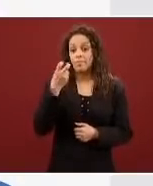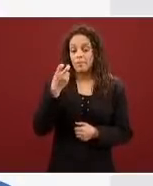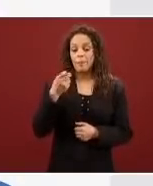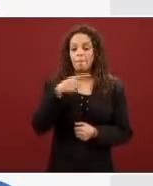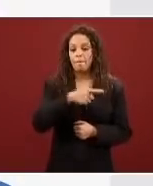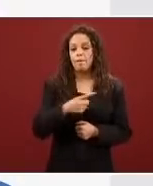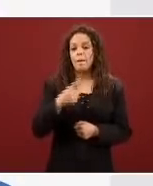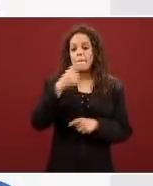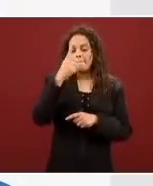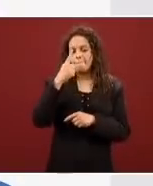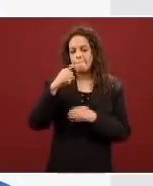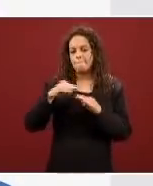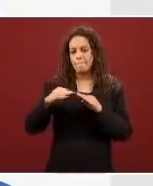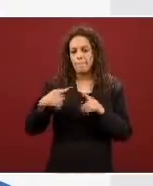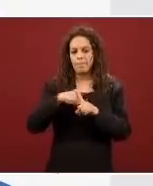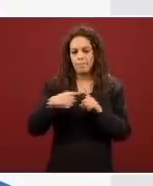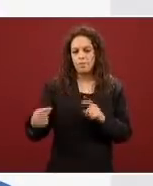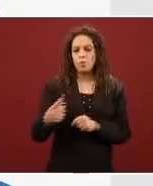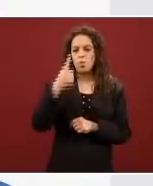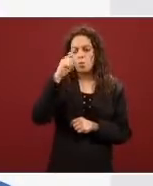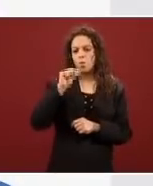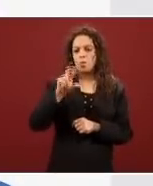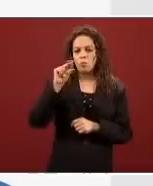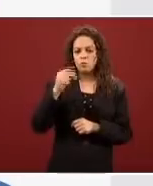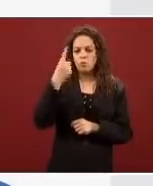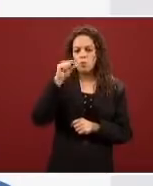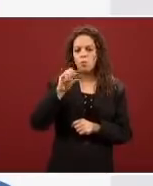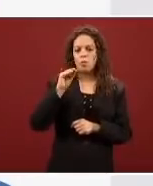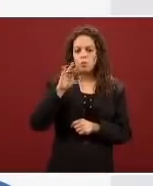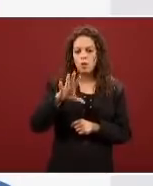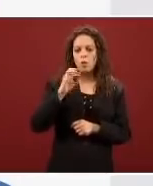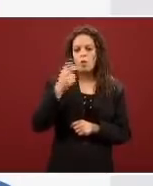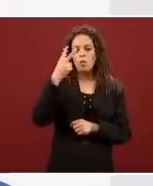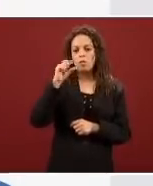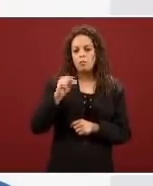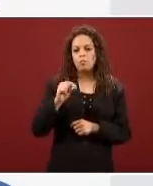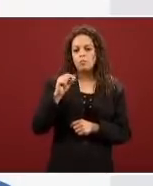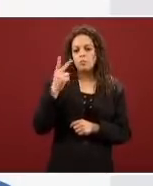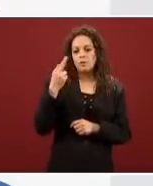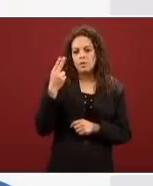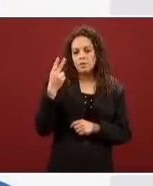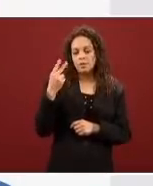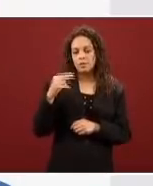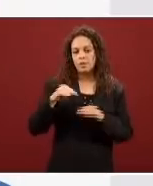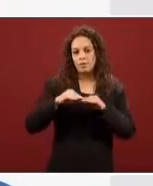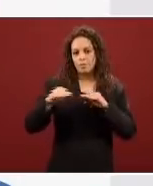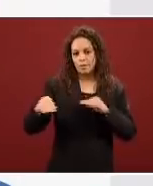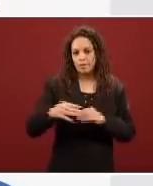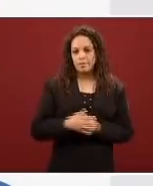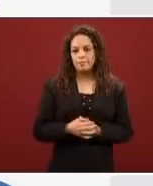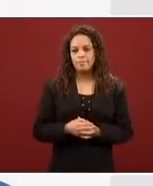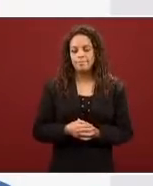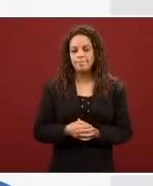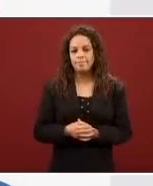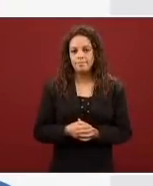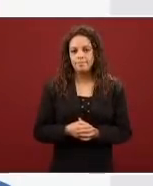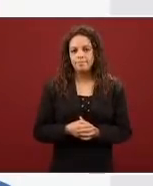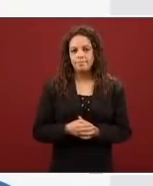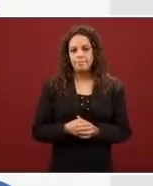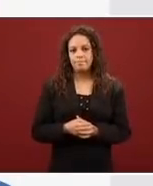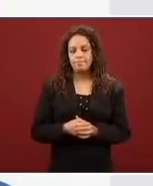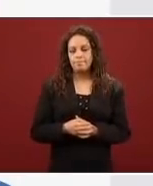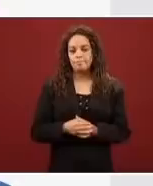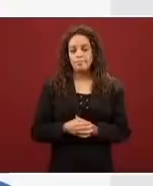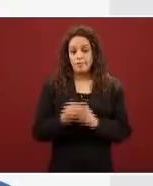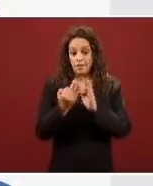1.5 metros, 1.80 y básicamente 2.5 metros, en donde ya está el que está enfrente de nosotros, ya está prácticamente en el espacio